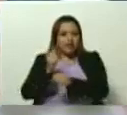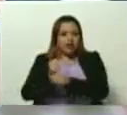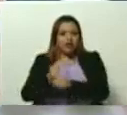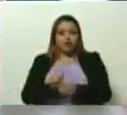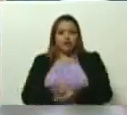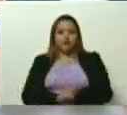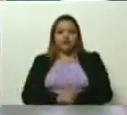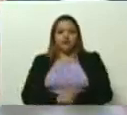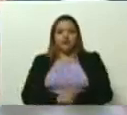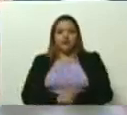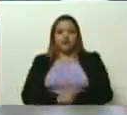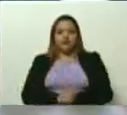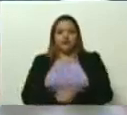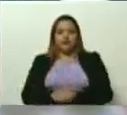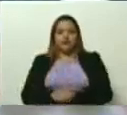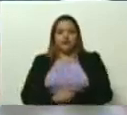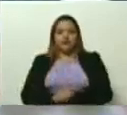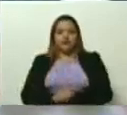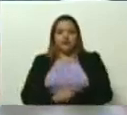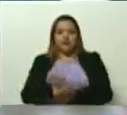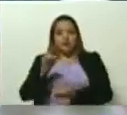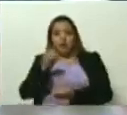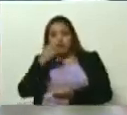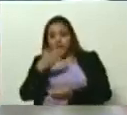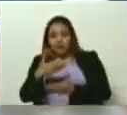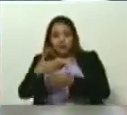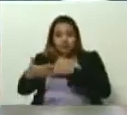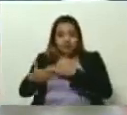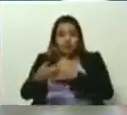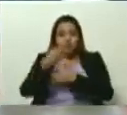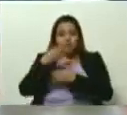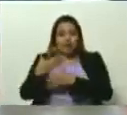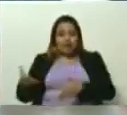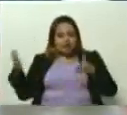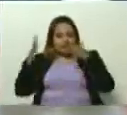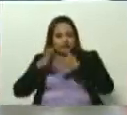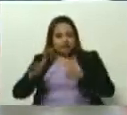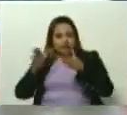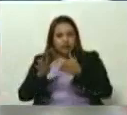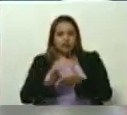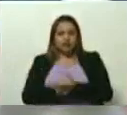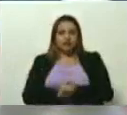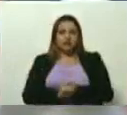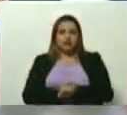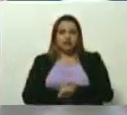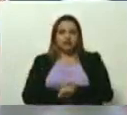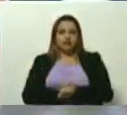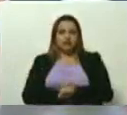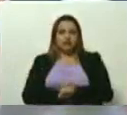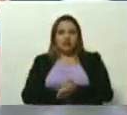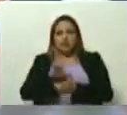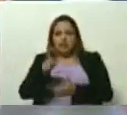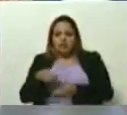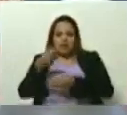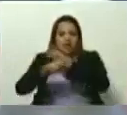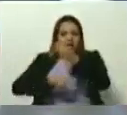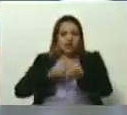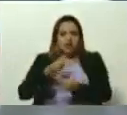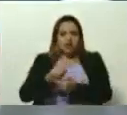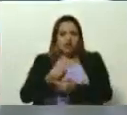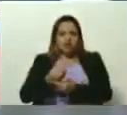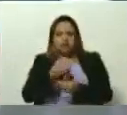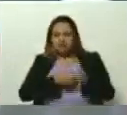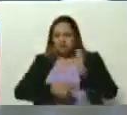está bien llevado, bien delineado y está elaborado con la